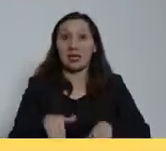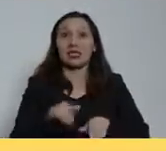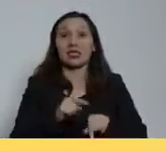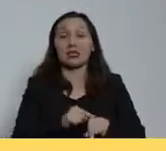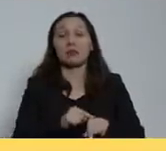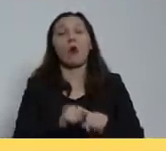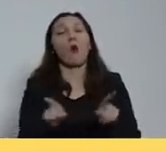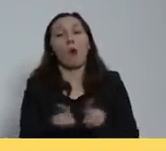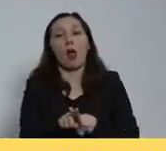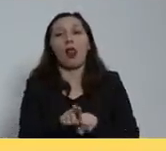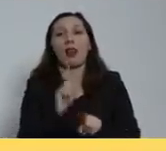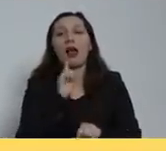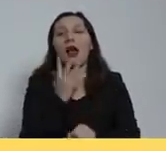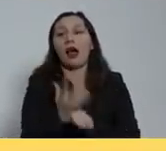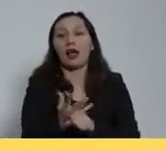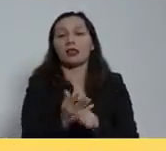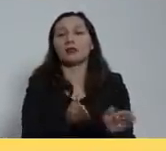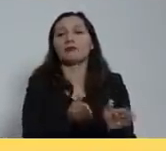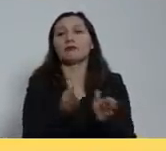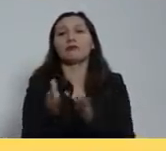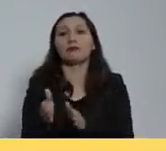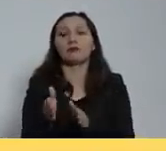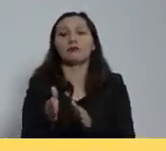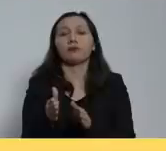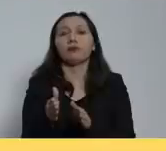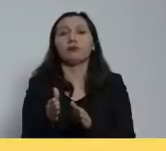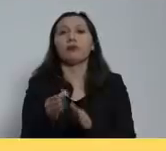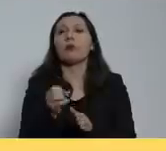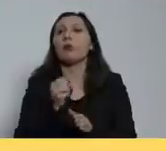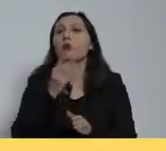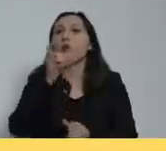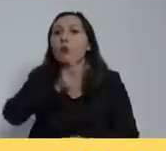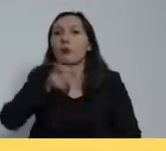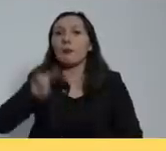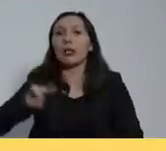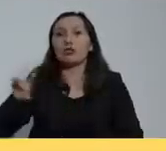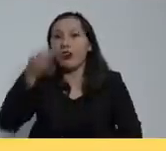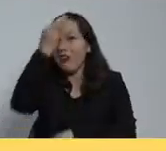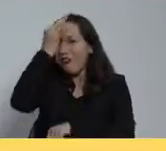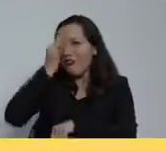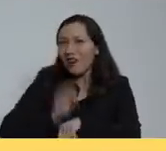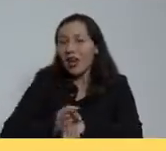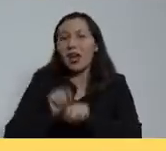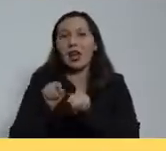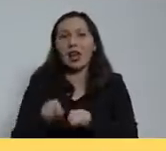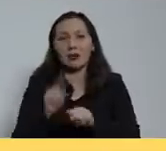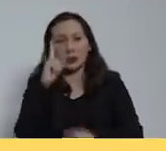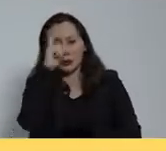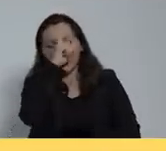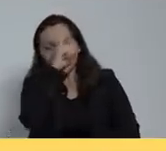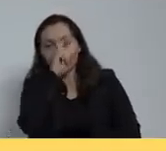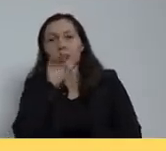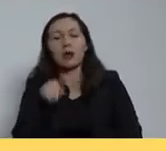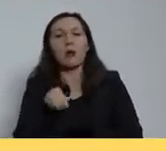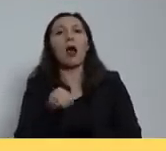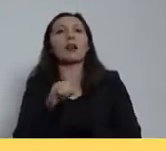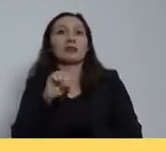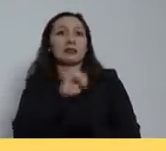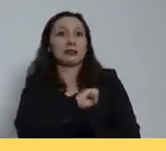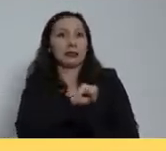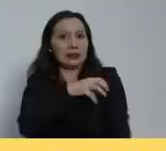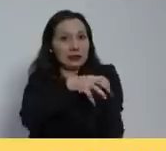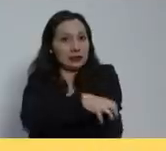Asimismo, tenemos una cantidad de enfermos diagnosticados en la región